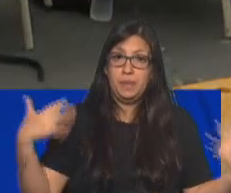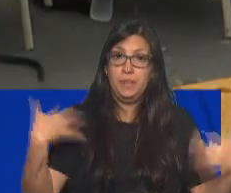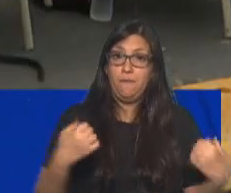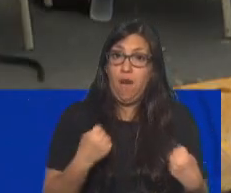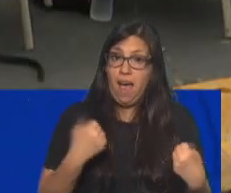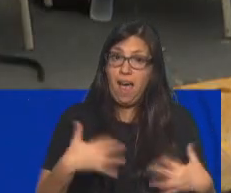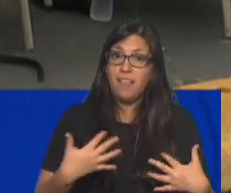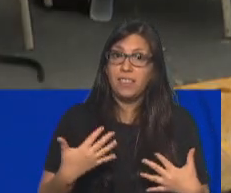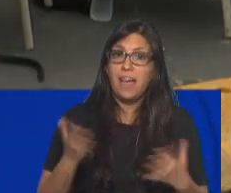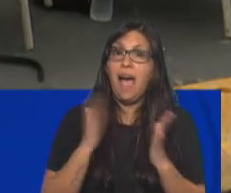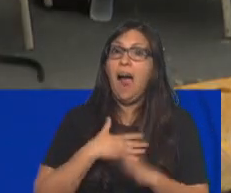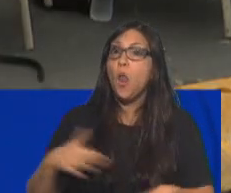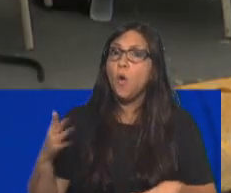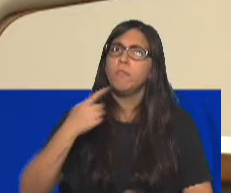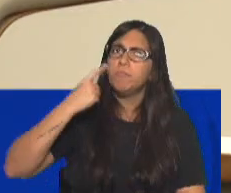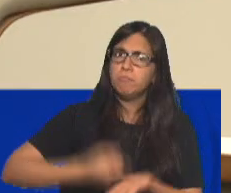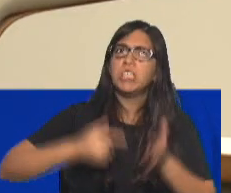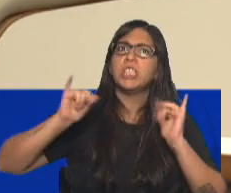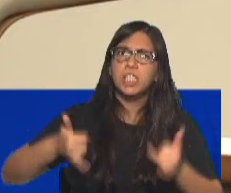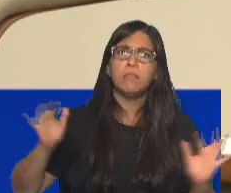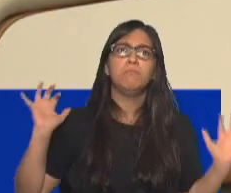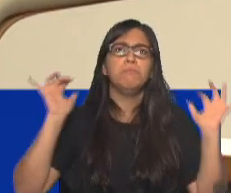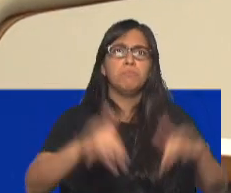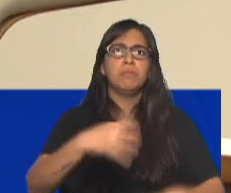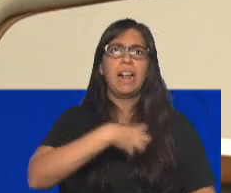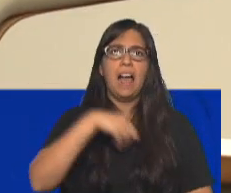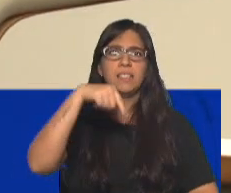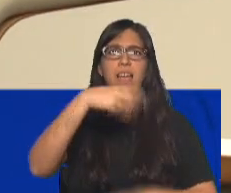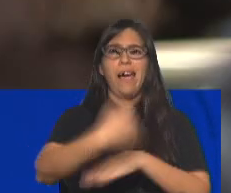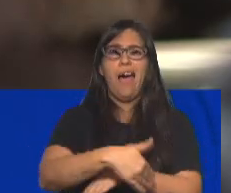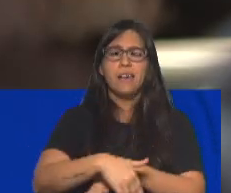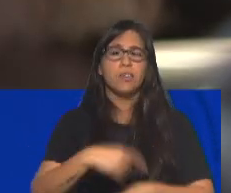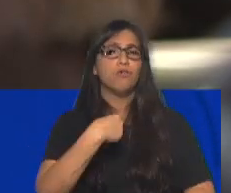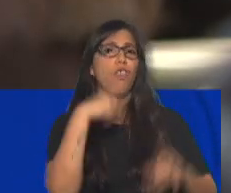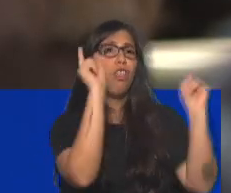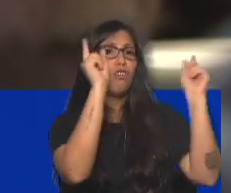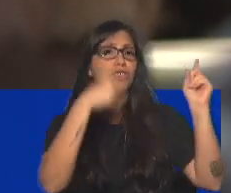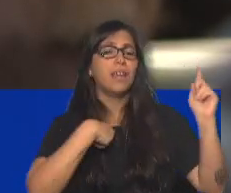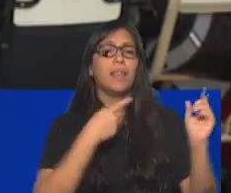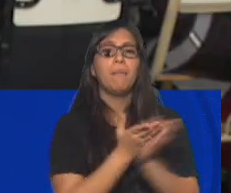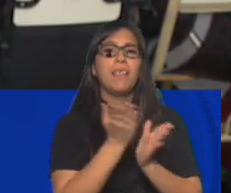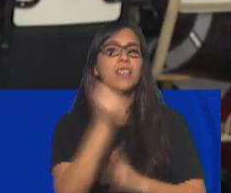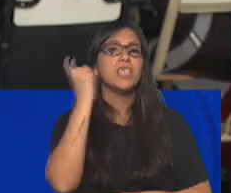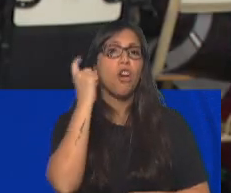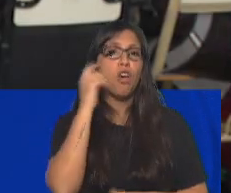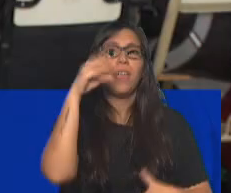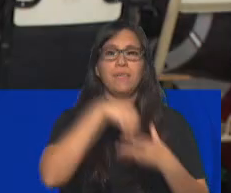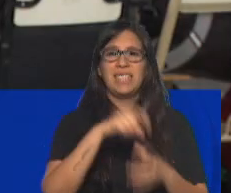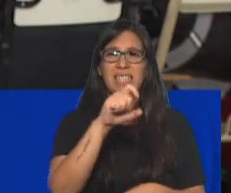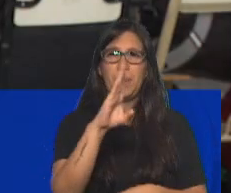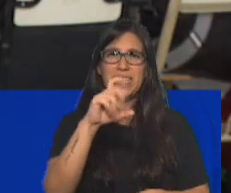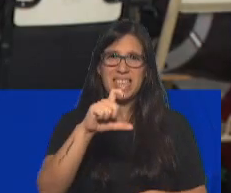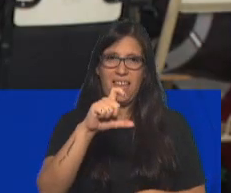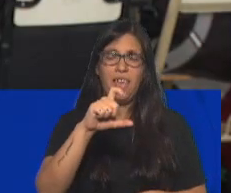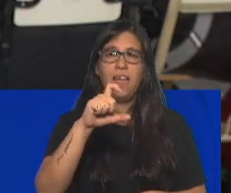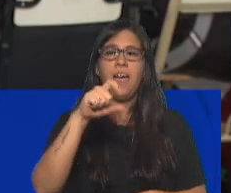estudiantes no que han decidido venir a tener su clase soy docente en la materia psicología del cbc que